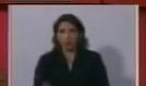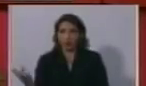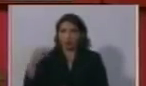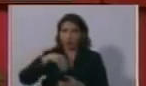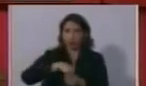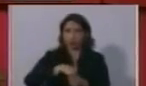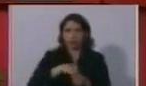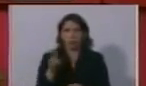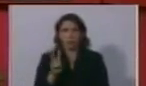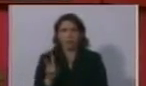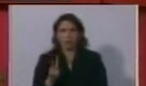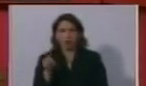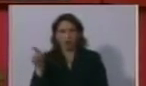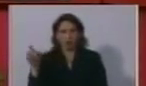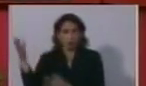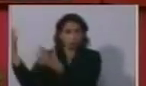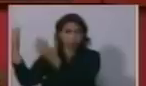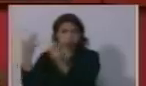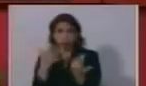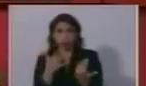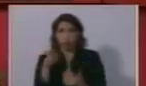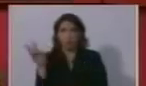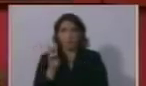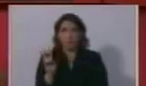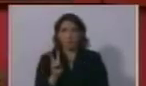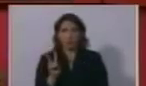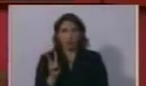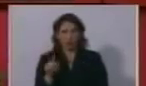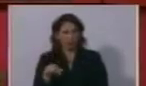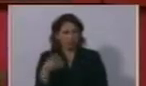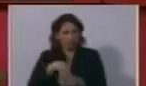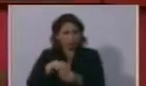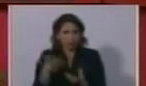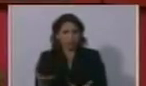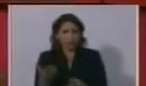una invasión sin haberlo estudiado antes.